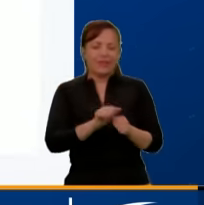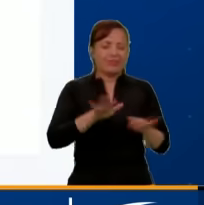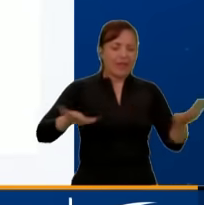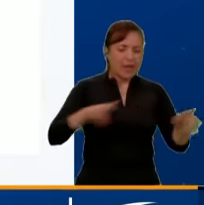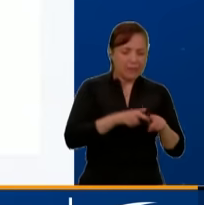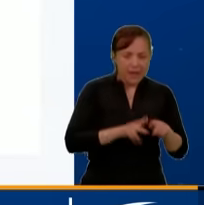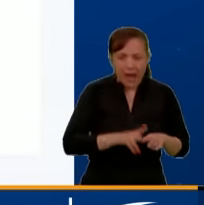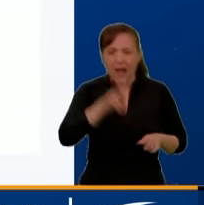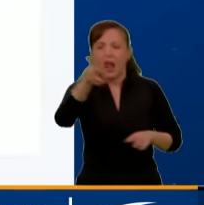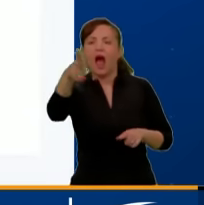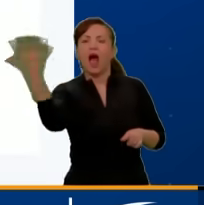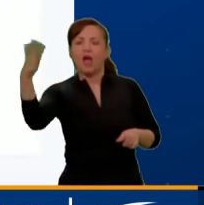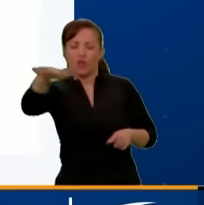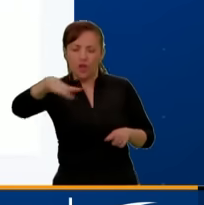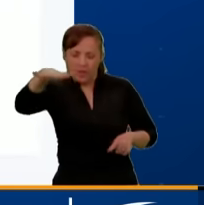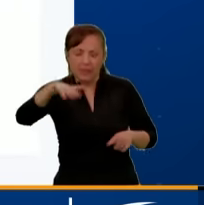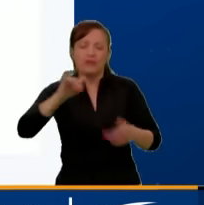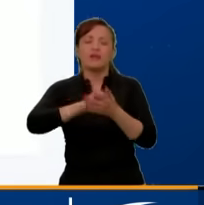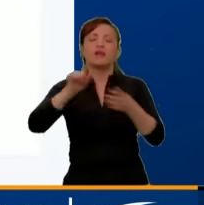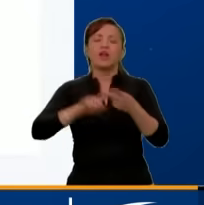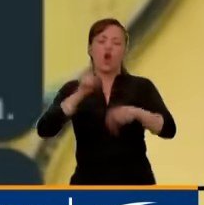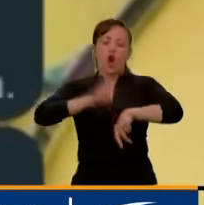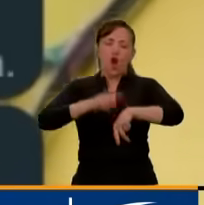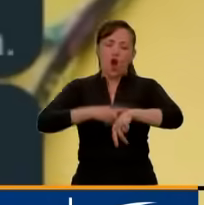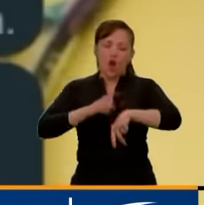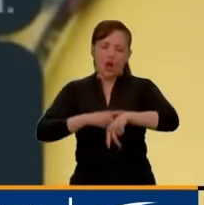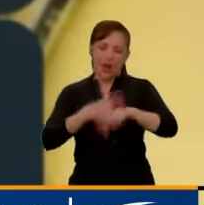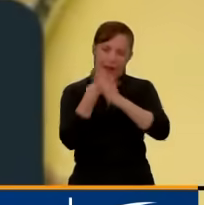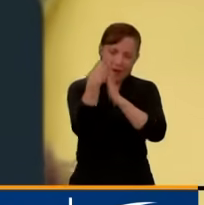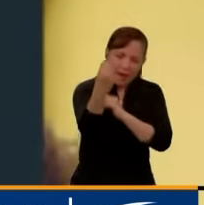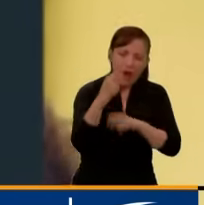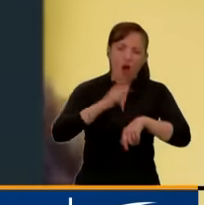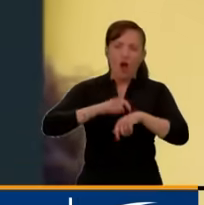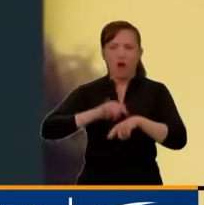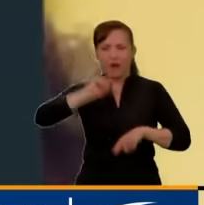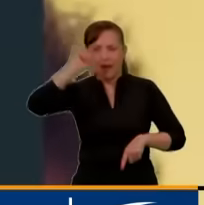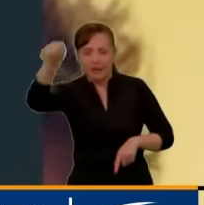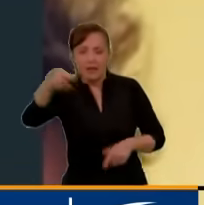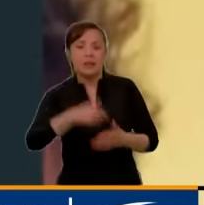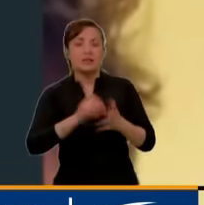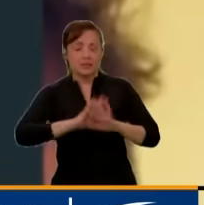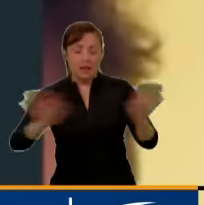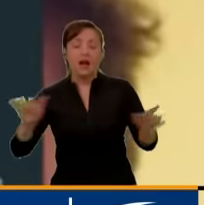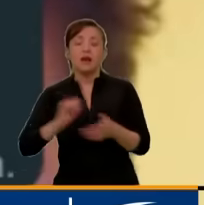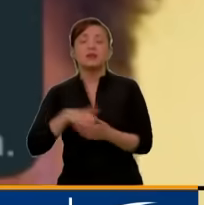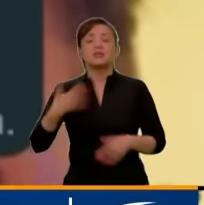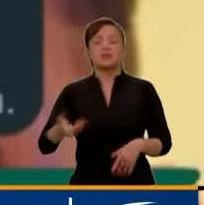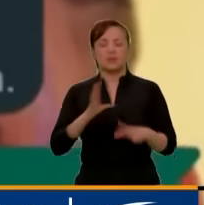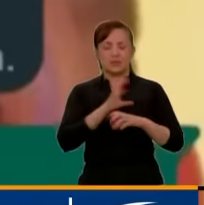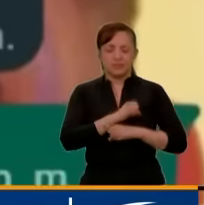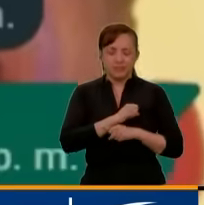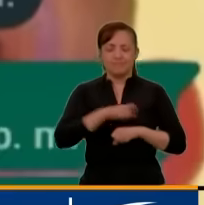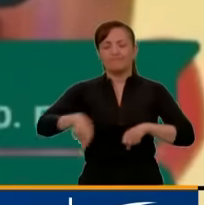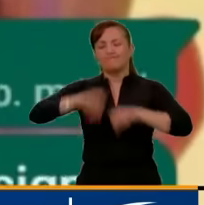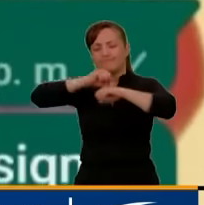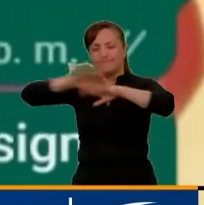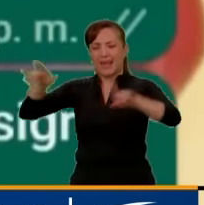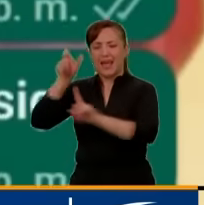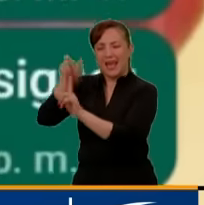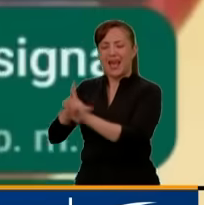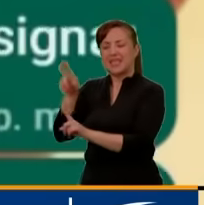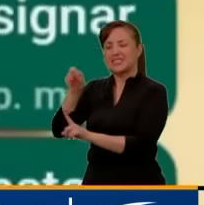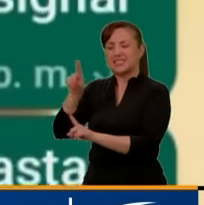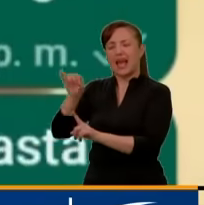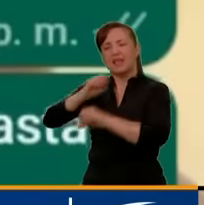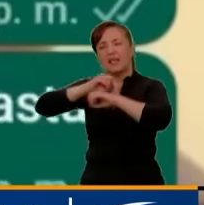terminal deben llegar, el horario de salida, el horario de llegada. Después de la decepción, Sandra hizo pública su amarga experiencia para evitar